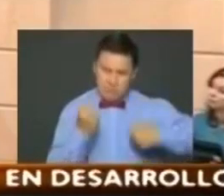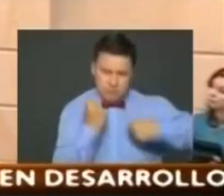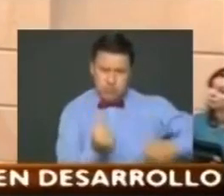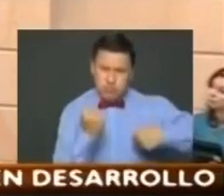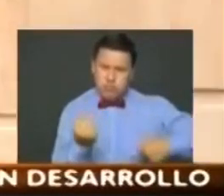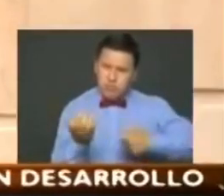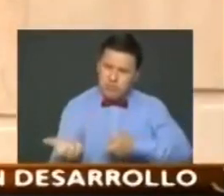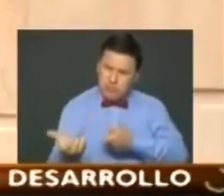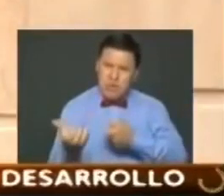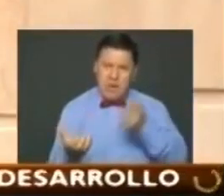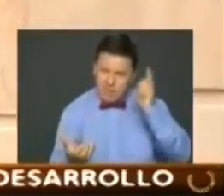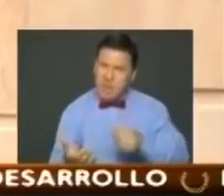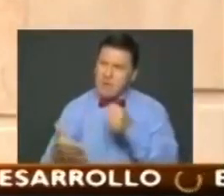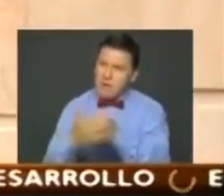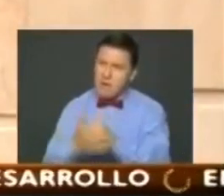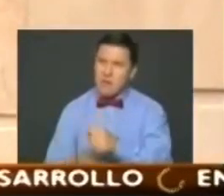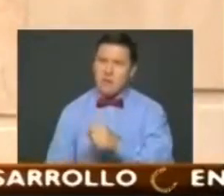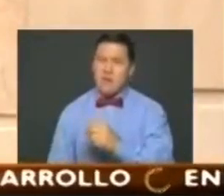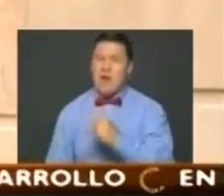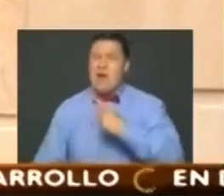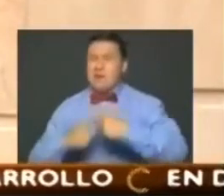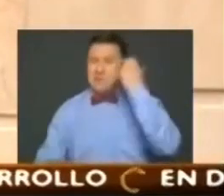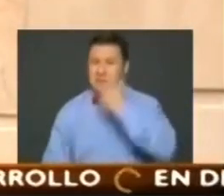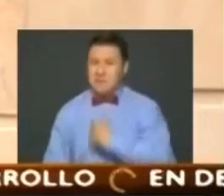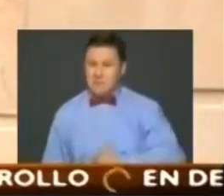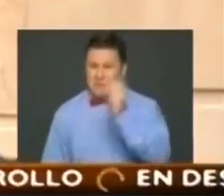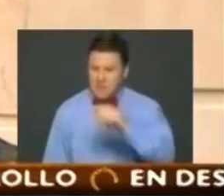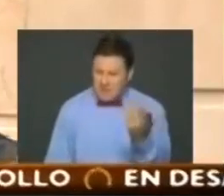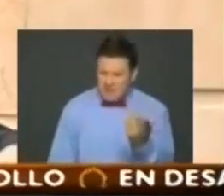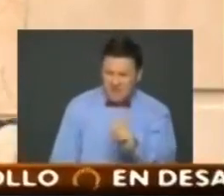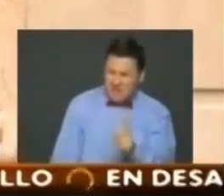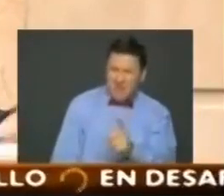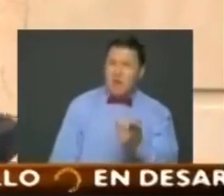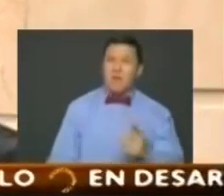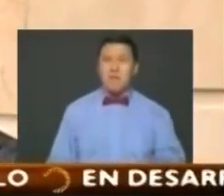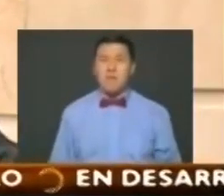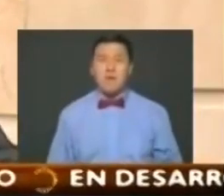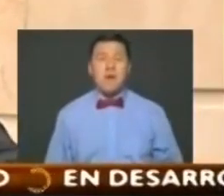largo alcance. Igual hay otros hechos. Por ejemplo, en Urabá